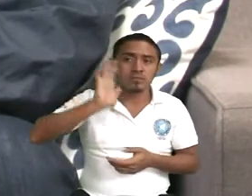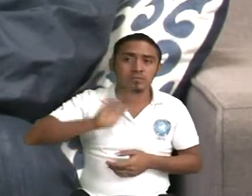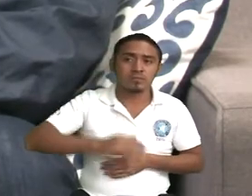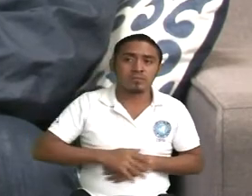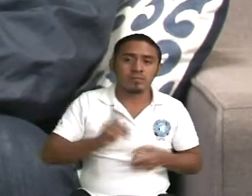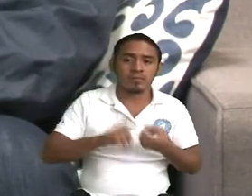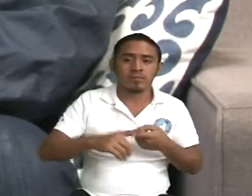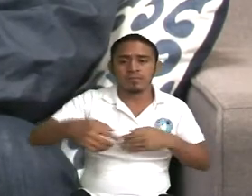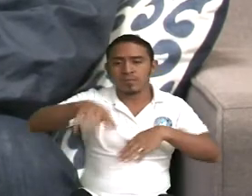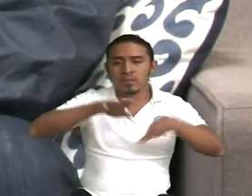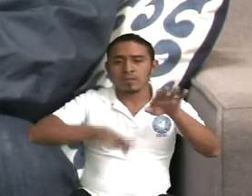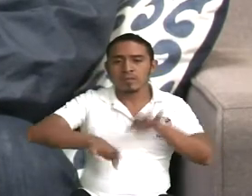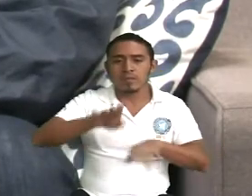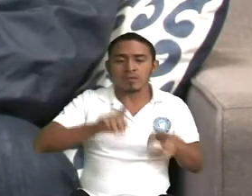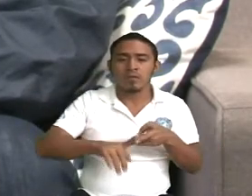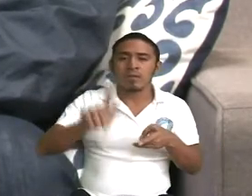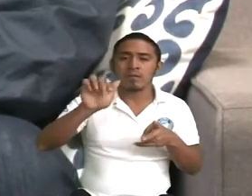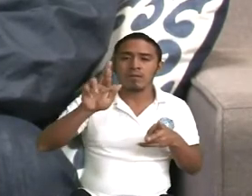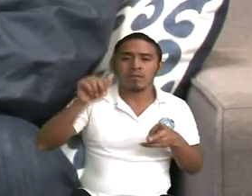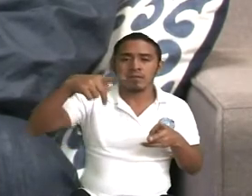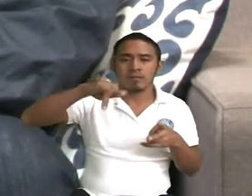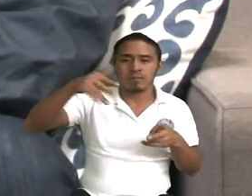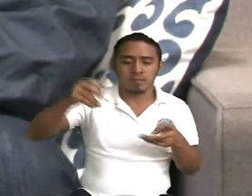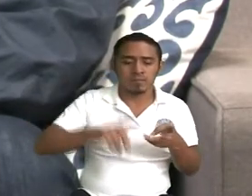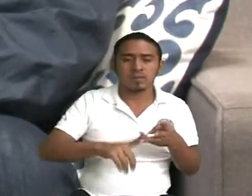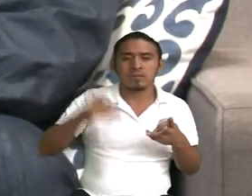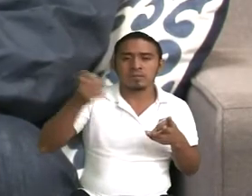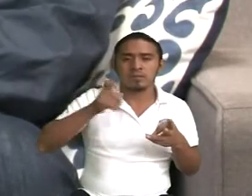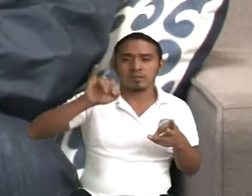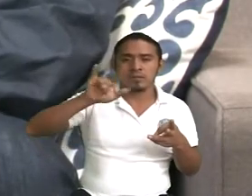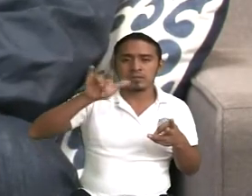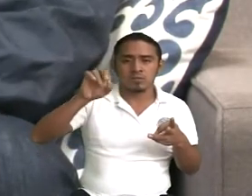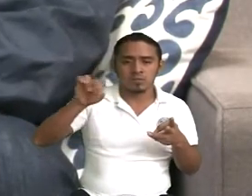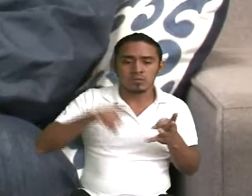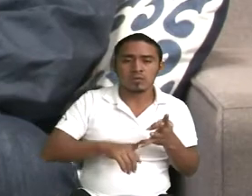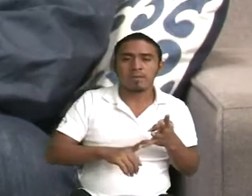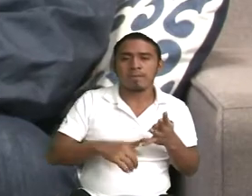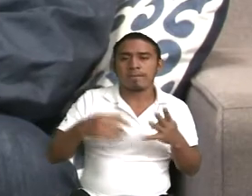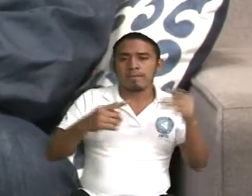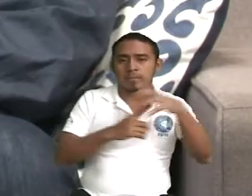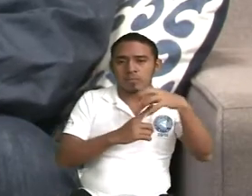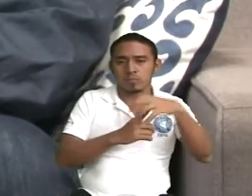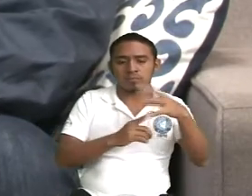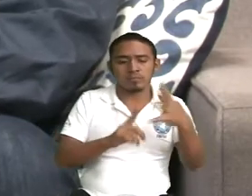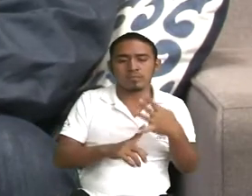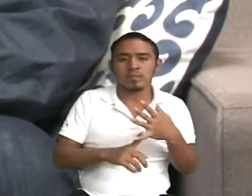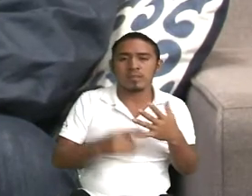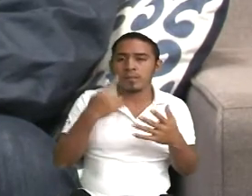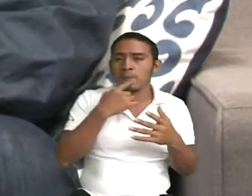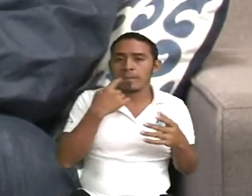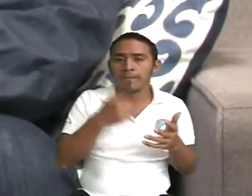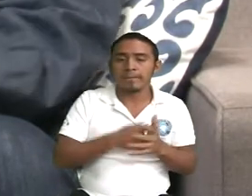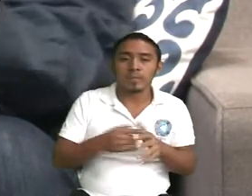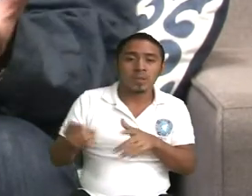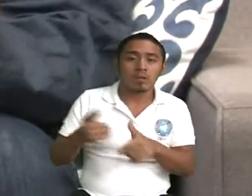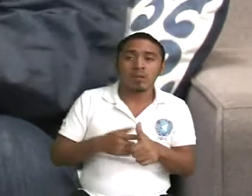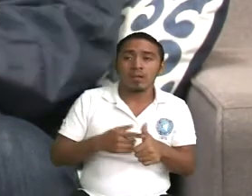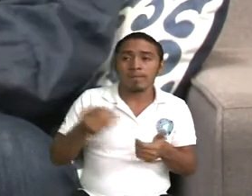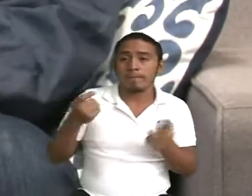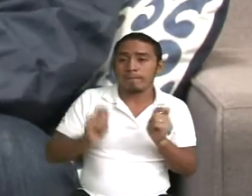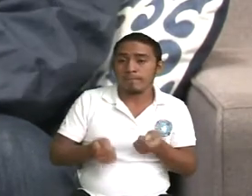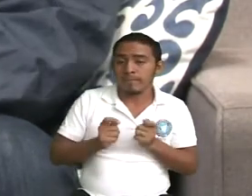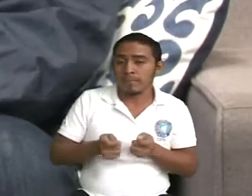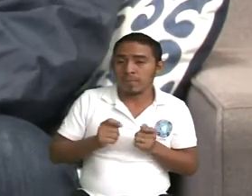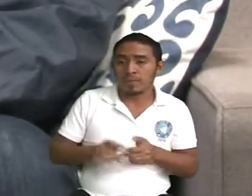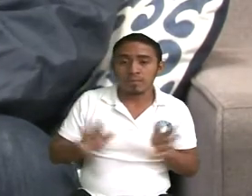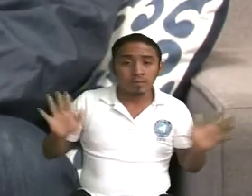es Hiloá, El Trapiche, Silonen, Pochomil, La Boquita y el Centro Turístico de Granada. Así que ya está la